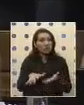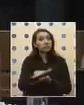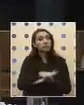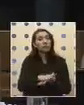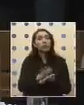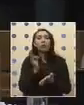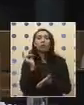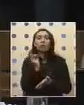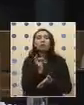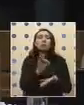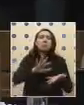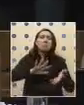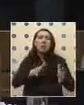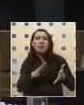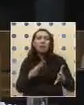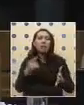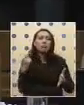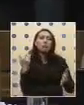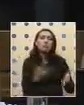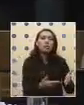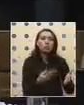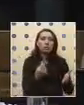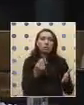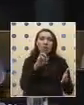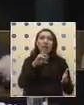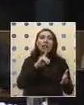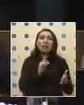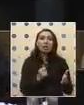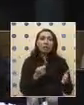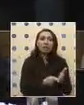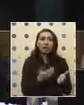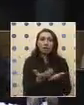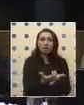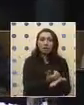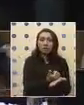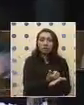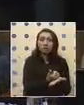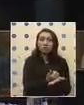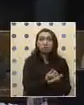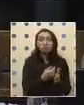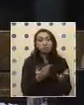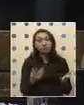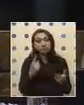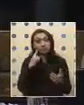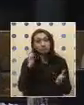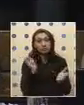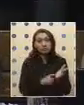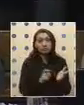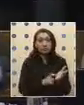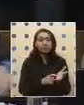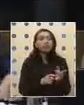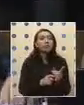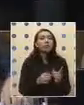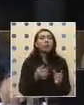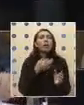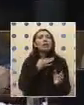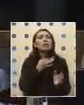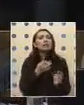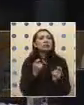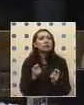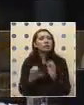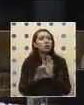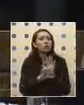se le va a atribuir una renta. Y al hacerlo, nos parece que además de la magnitud de los tributos, van a haber garantías